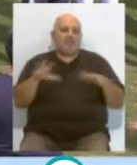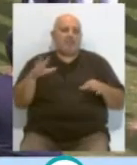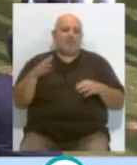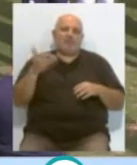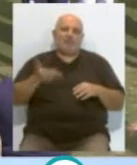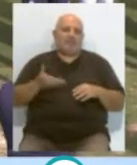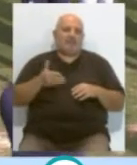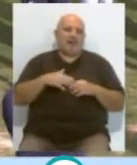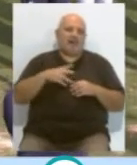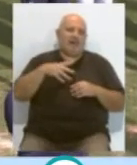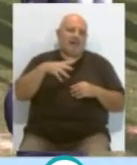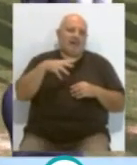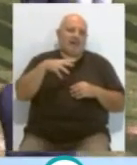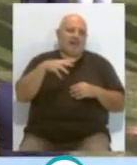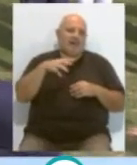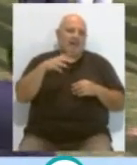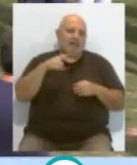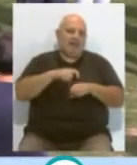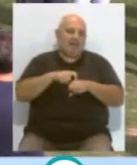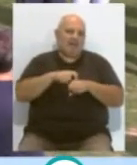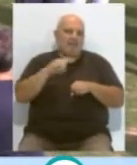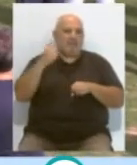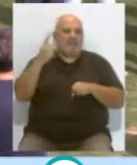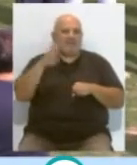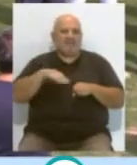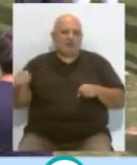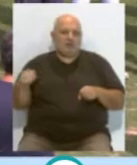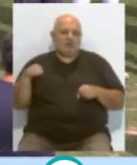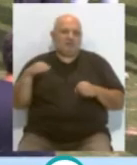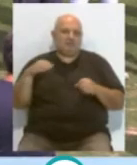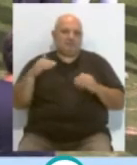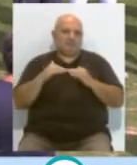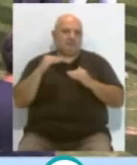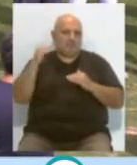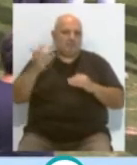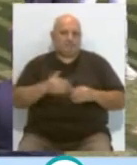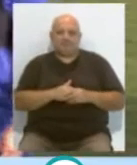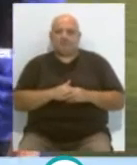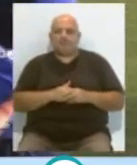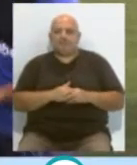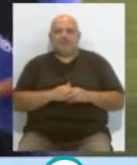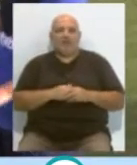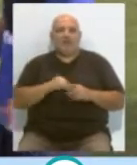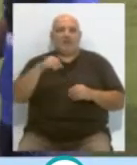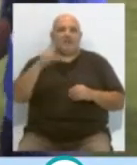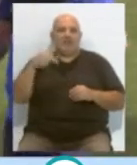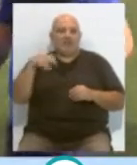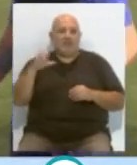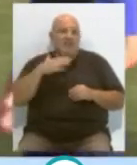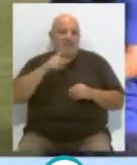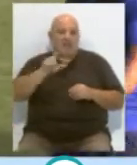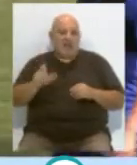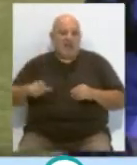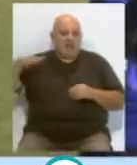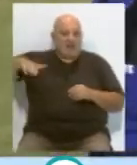más fundamental ahora mismo en lo que es la primera división y a gran escala. Sí, pero hemos visto a Insigne, a Sarabia,